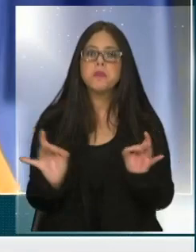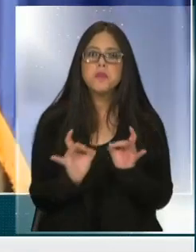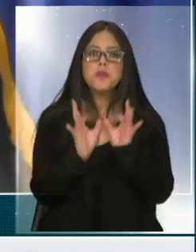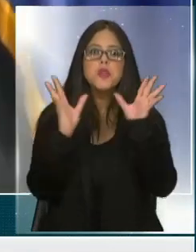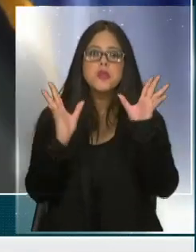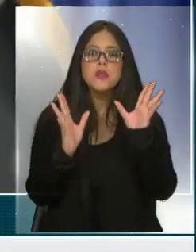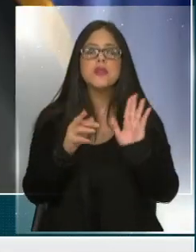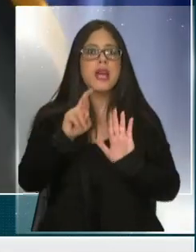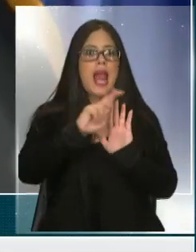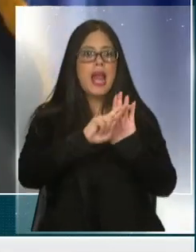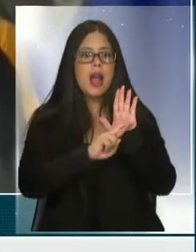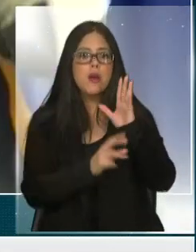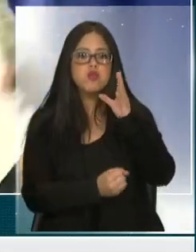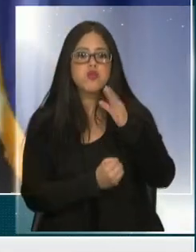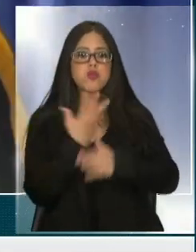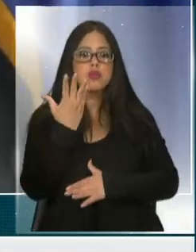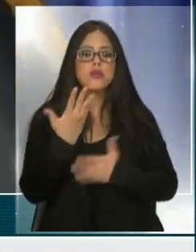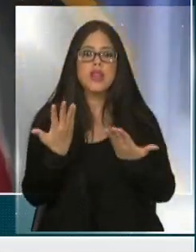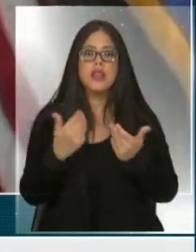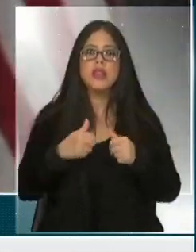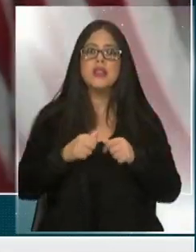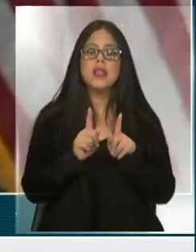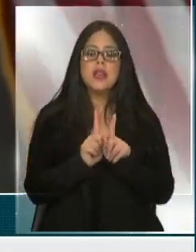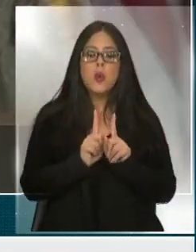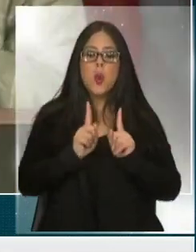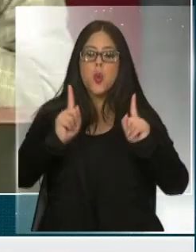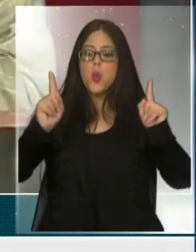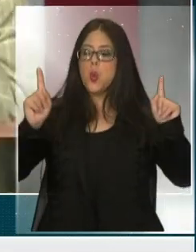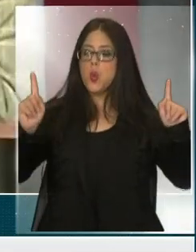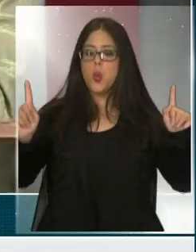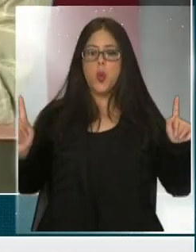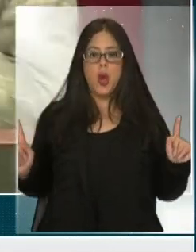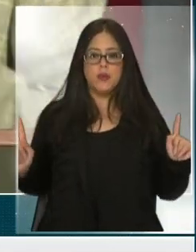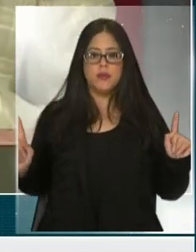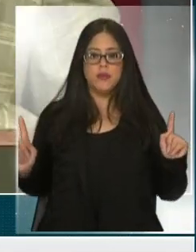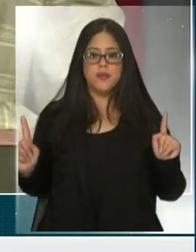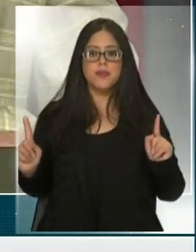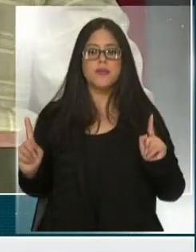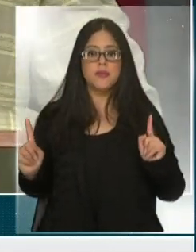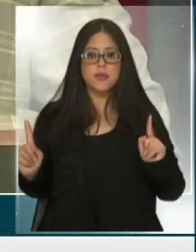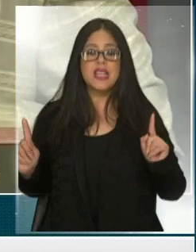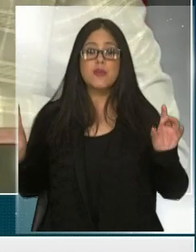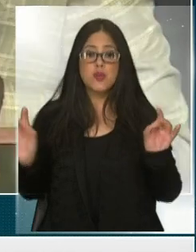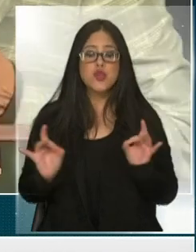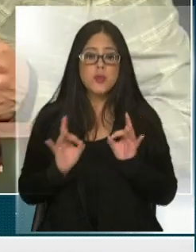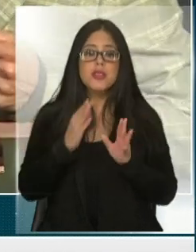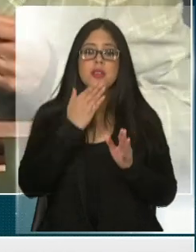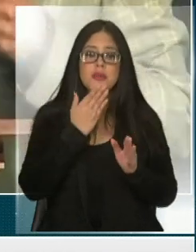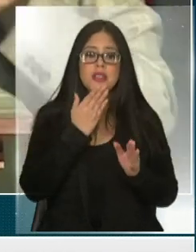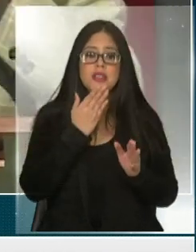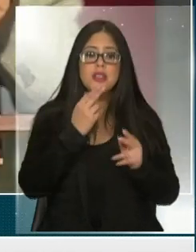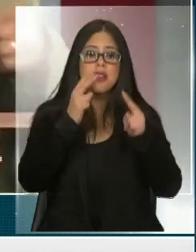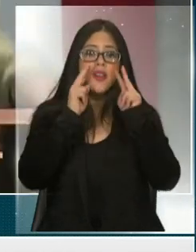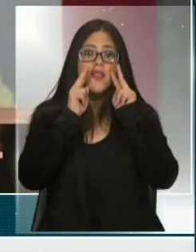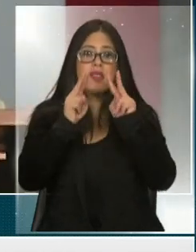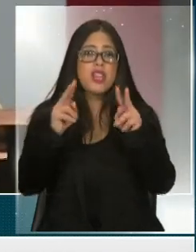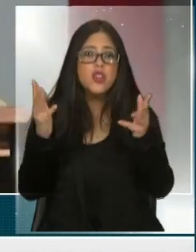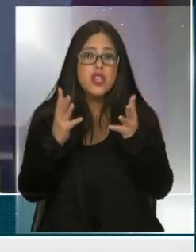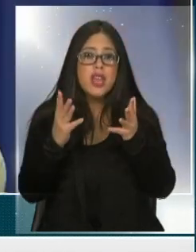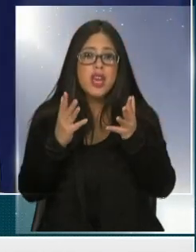nuevas reglas. El doble de distancia en el escenario y quizá podríamos estar viendo biombos